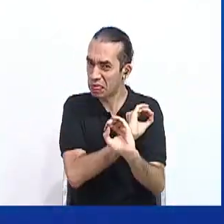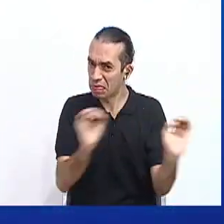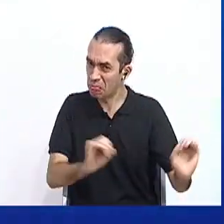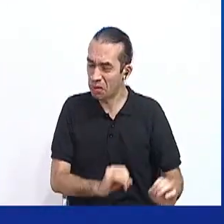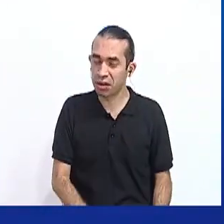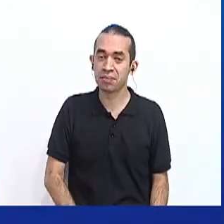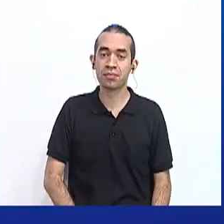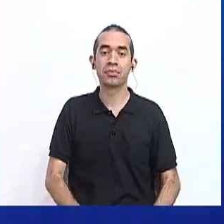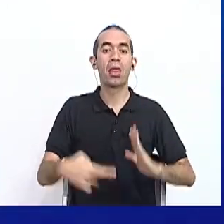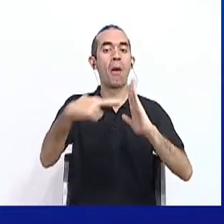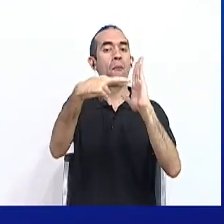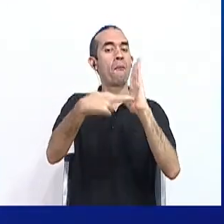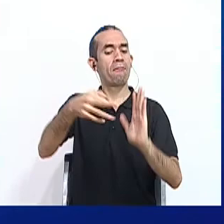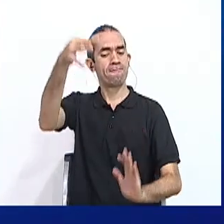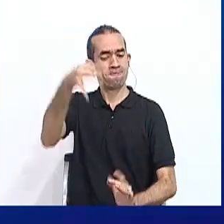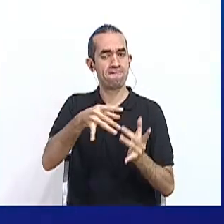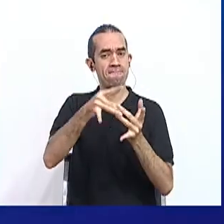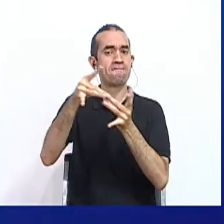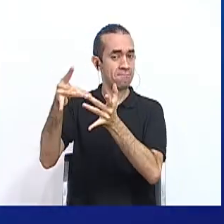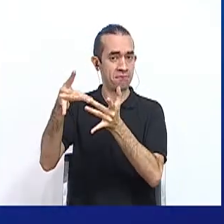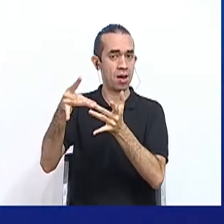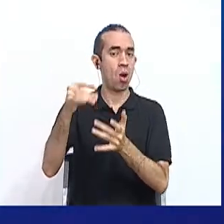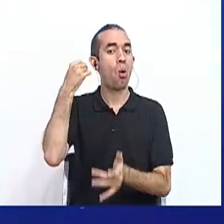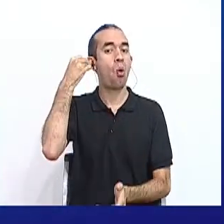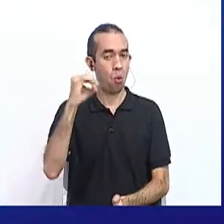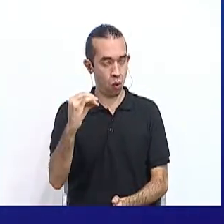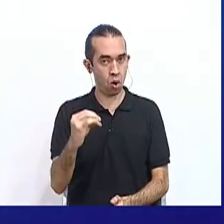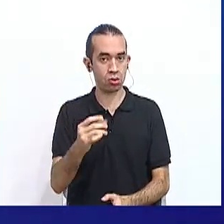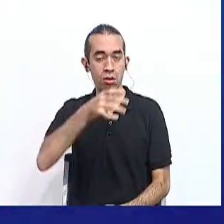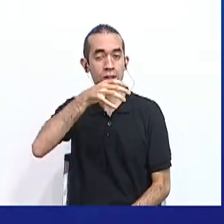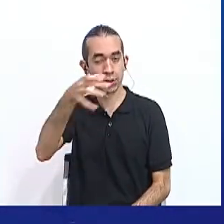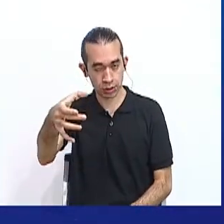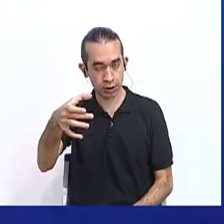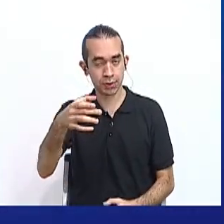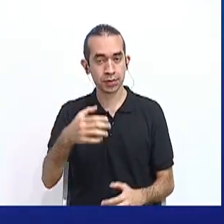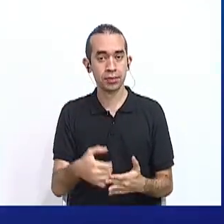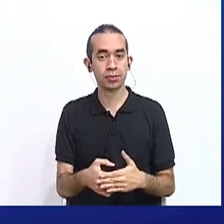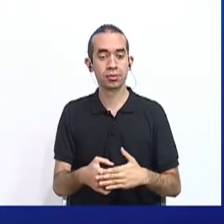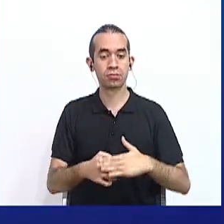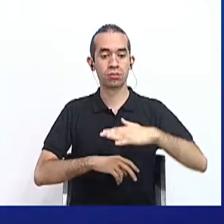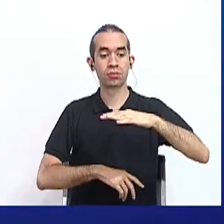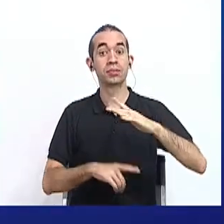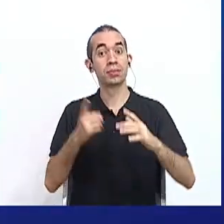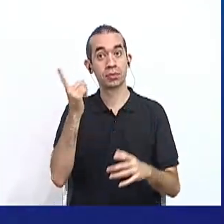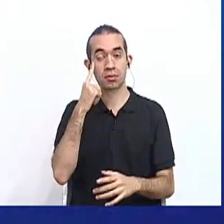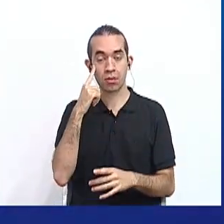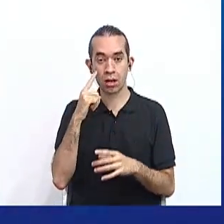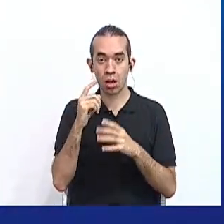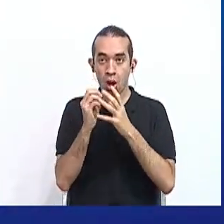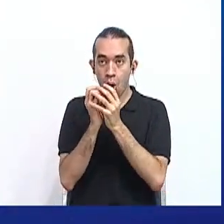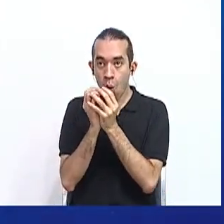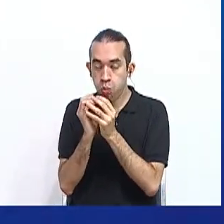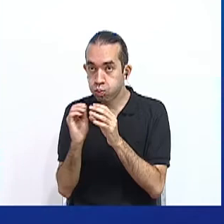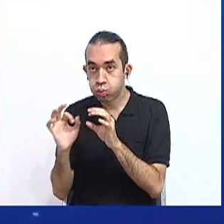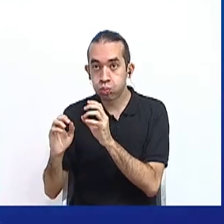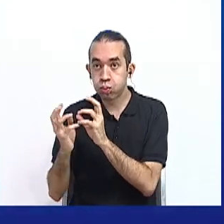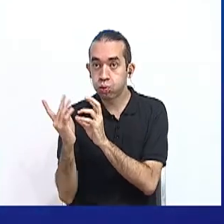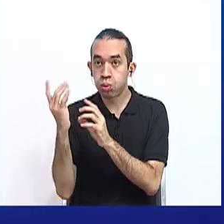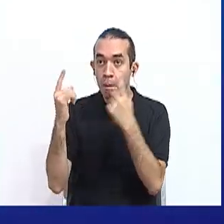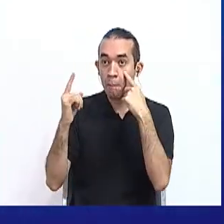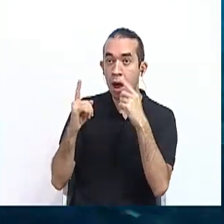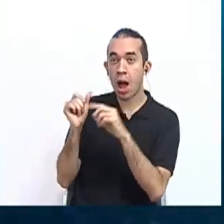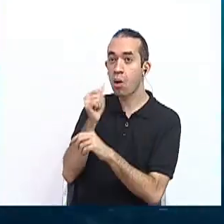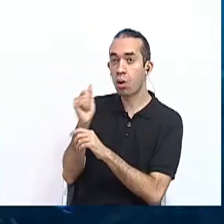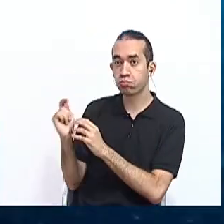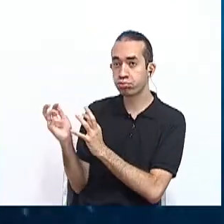como regla de oro, es recomendable no subir más rápido que las burbujas contenidas en el agua, por